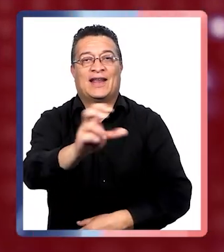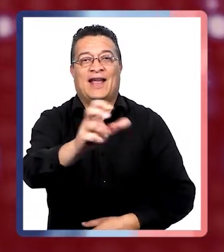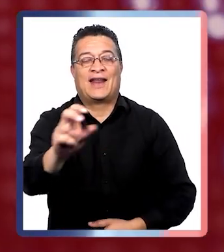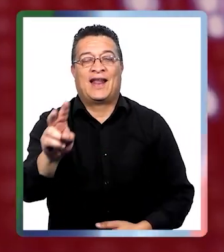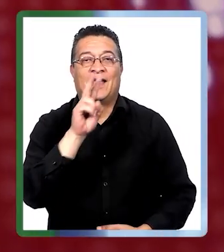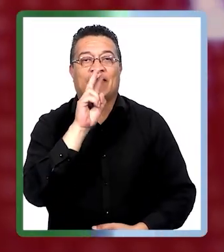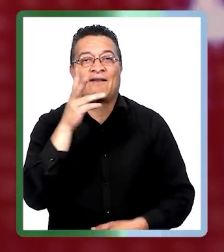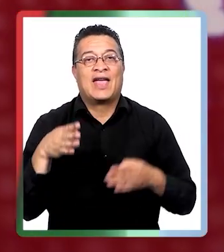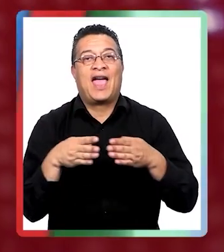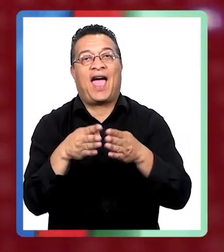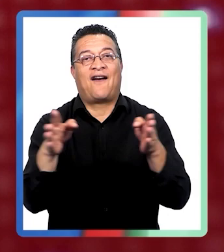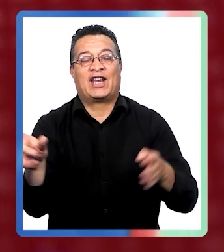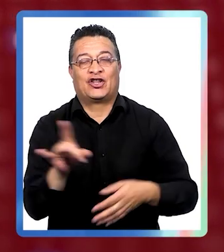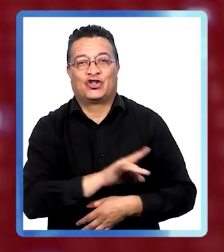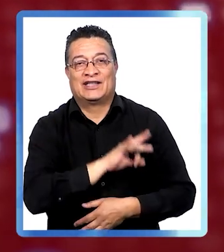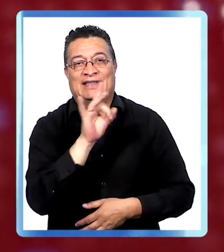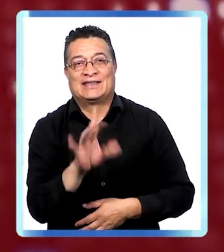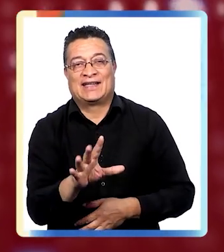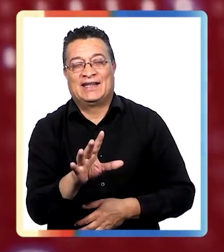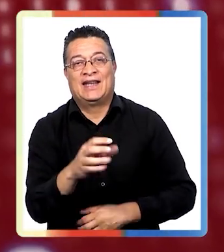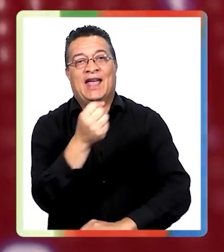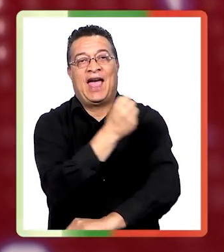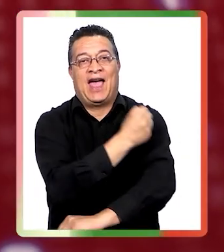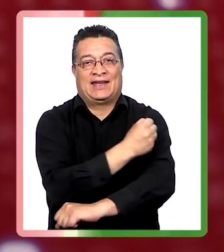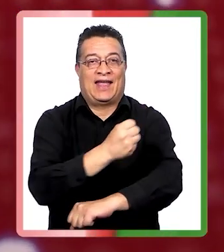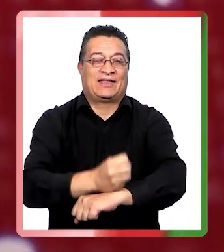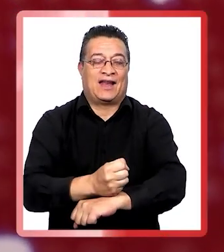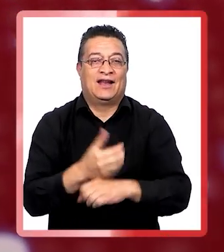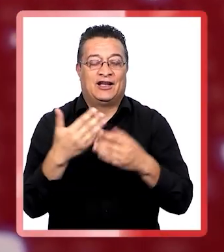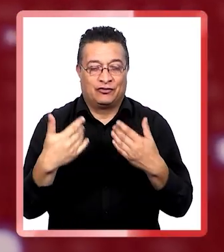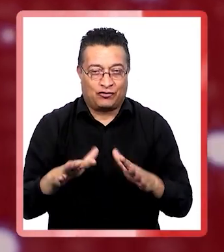Asociación Regional de Canales de Televisión de Señal Abierta